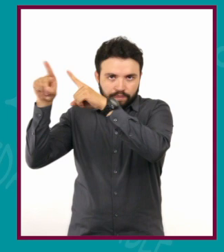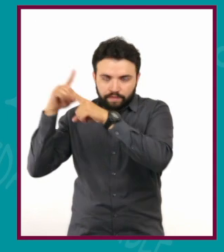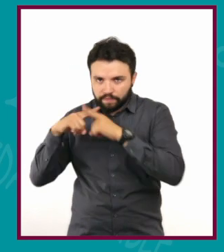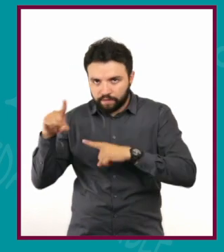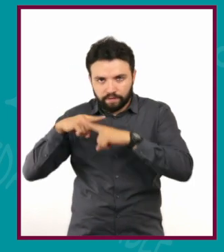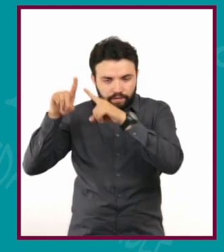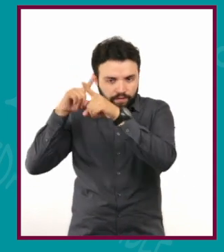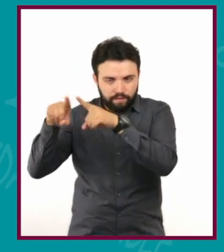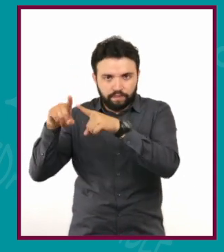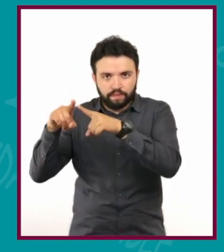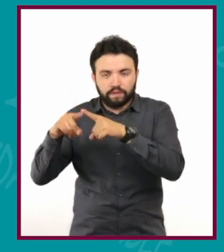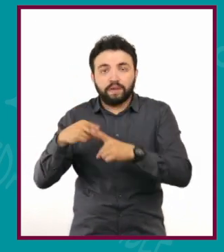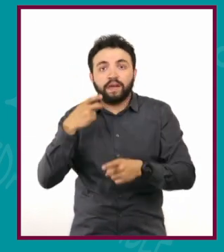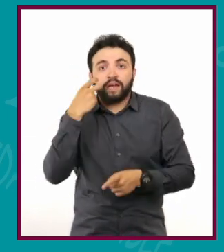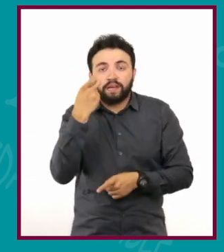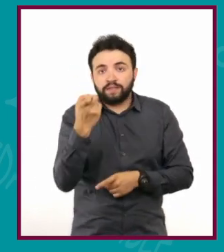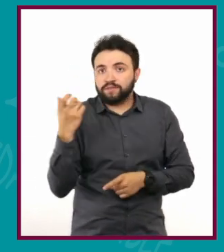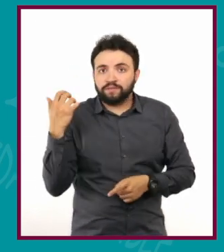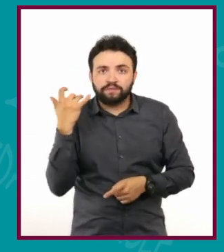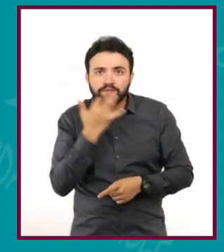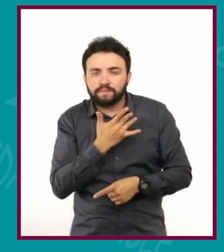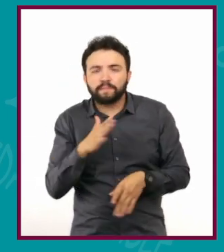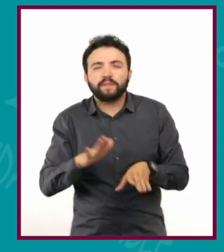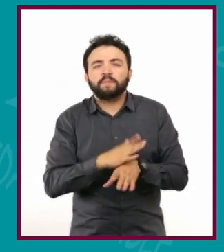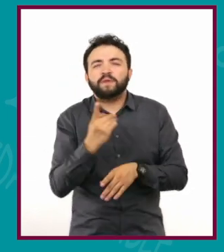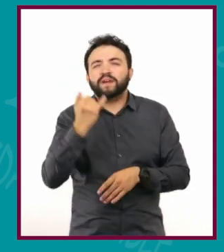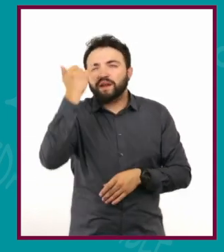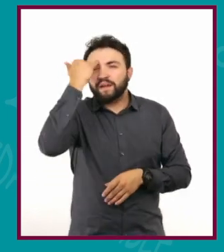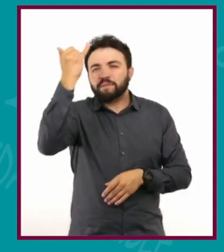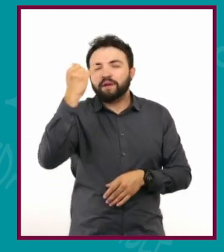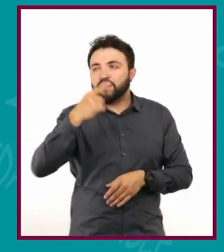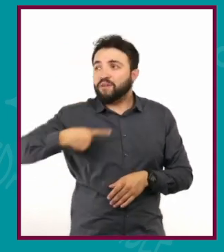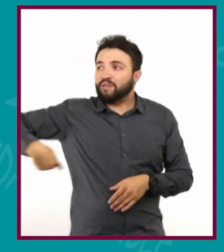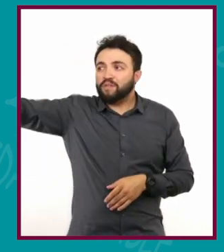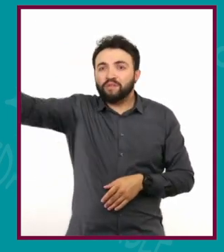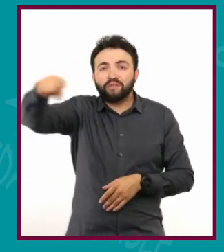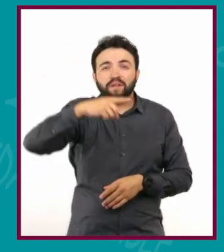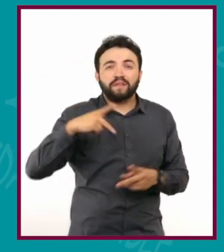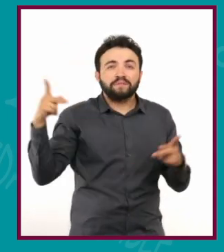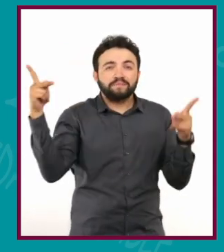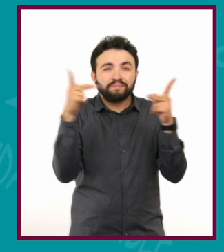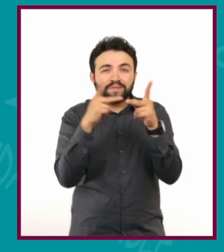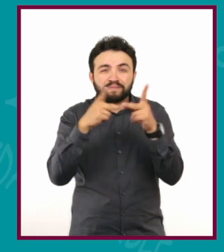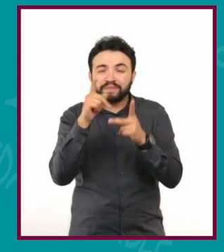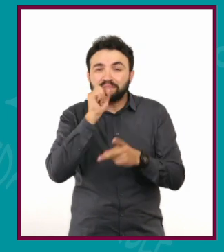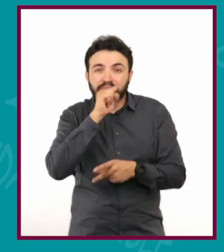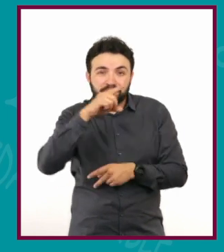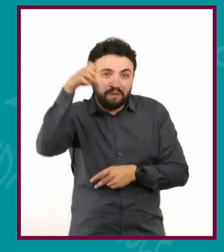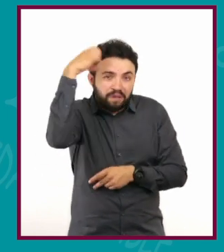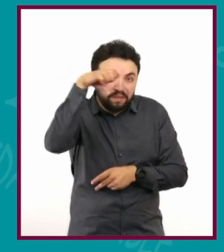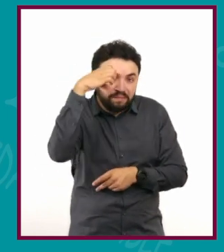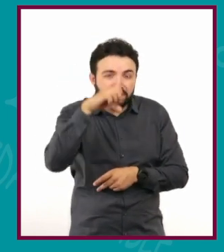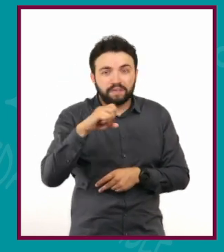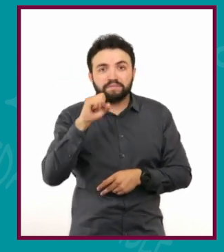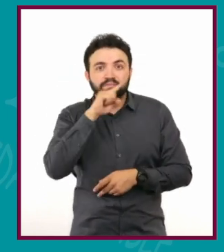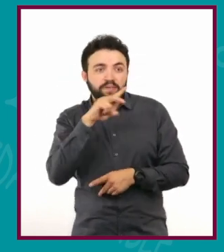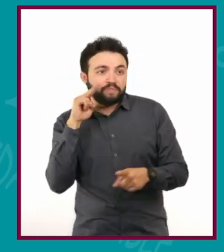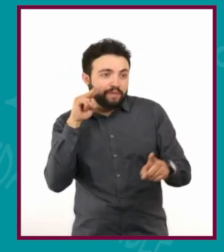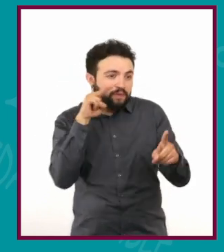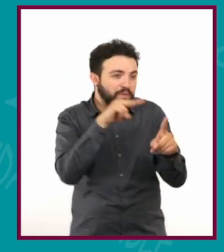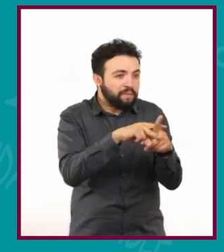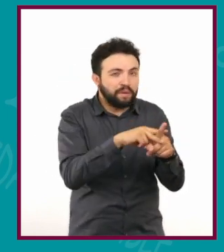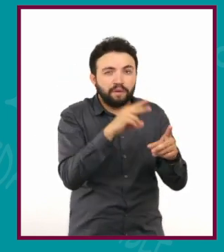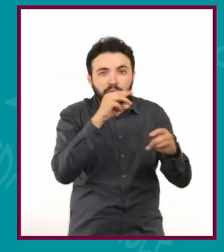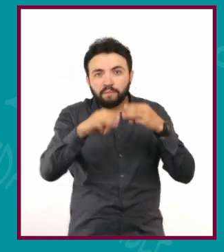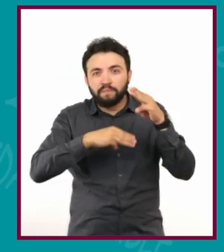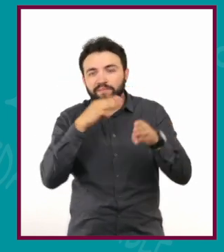está súper rico, porque imagínate si todos tuviéramos la misma experiencia y la misma forma de ver el